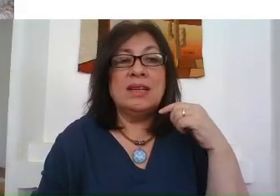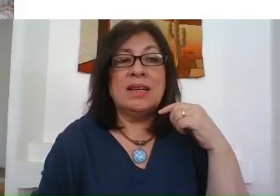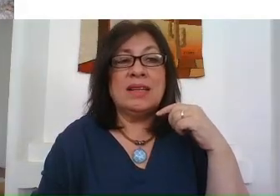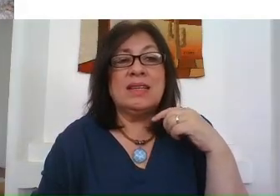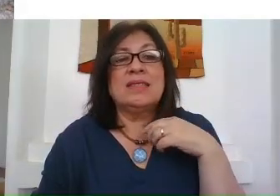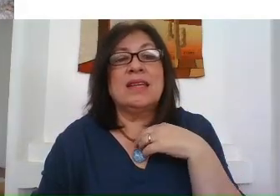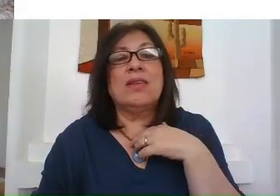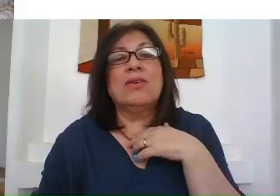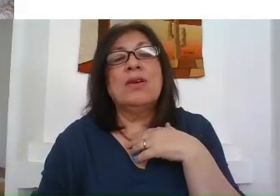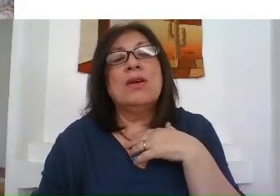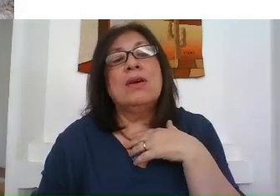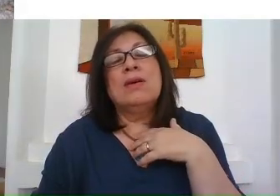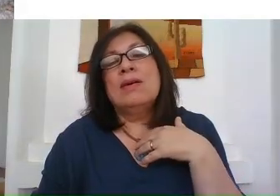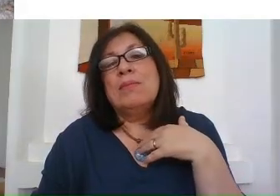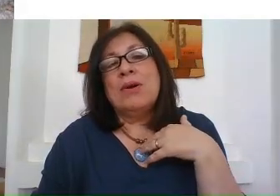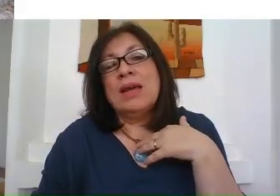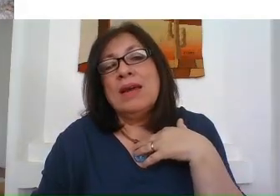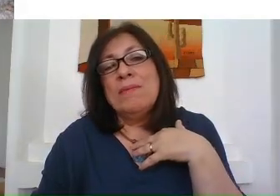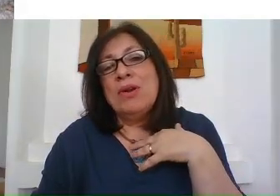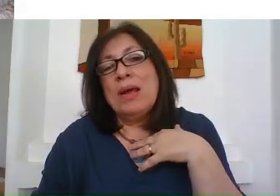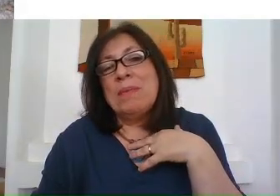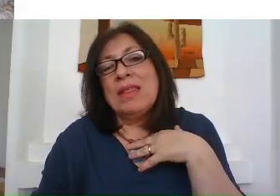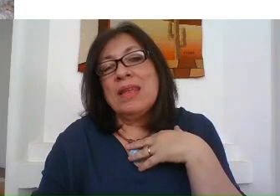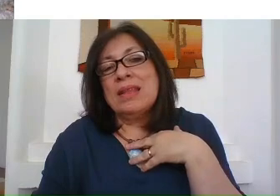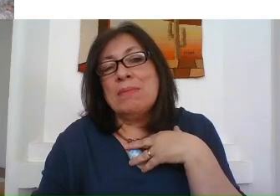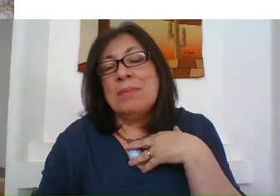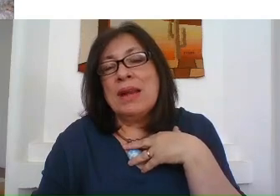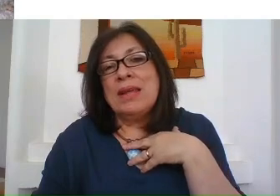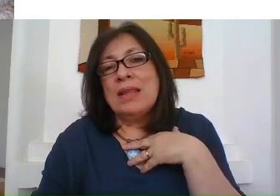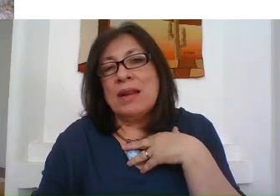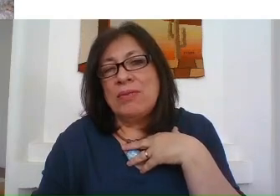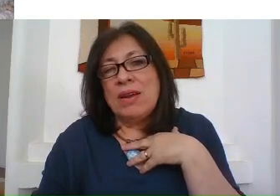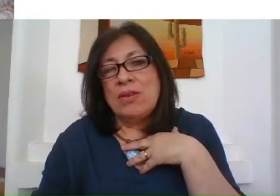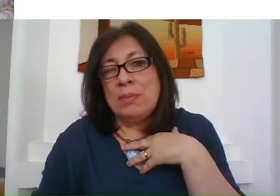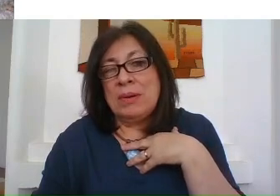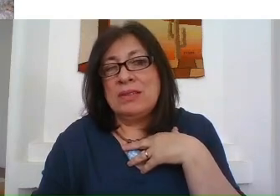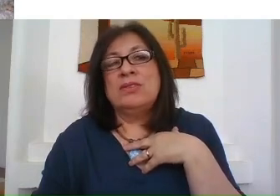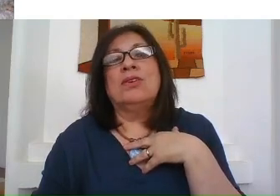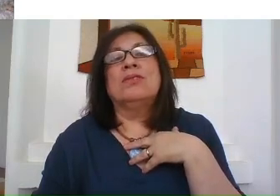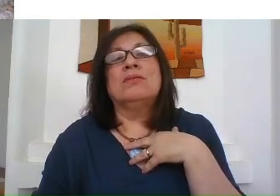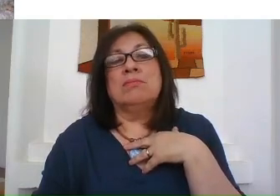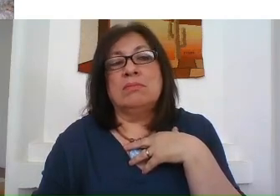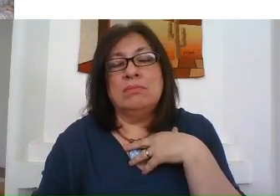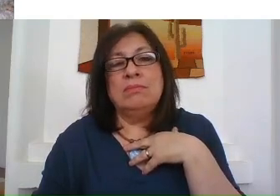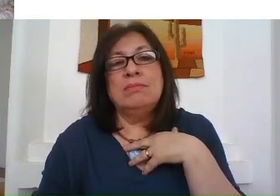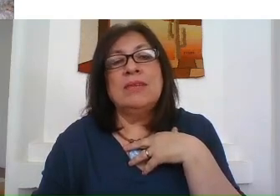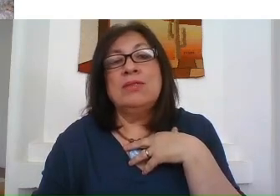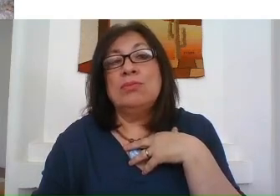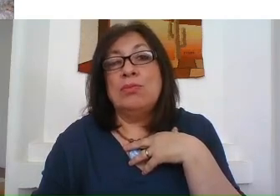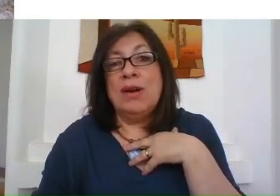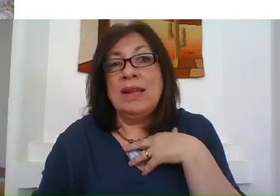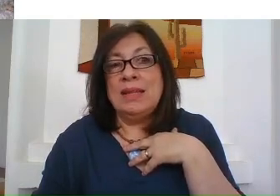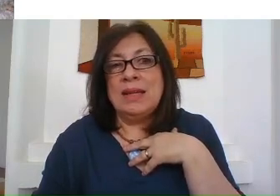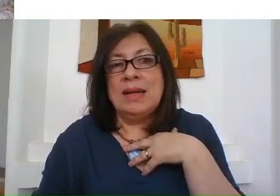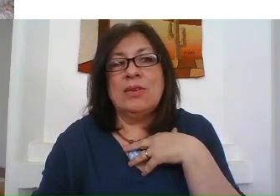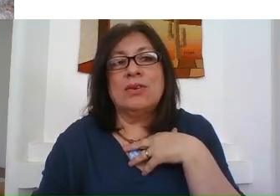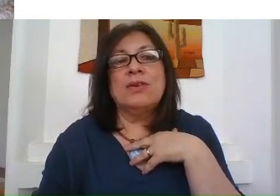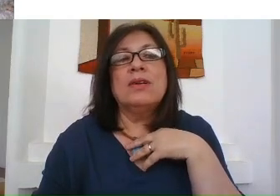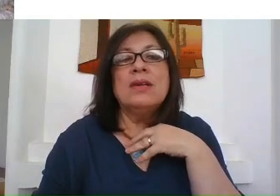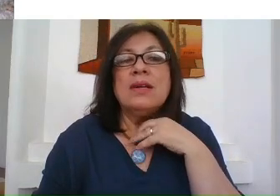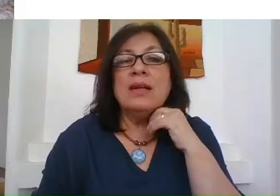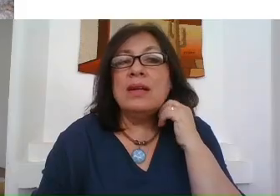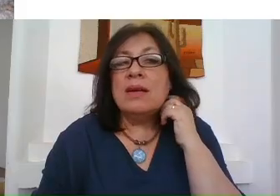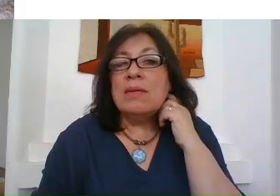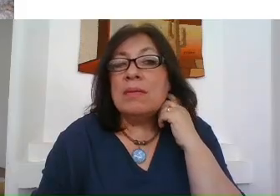psicomotor retrasado. Por ejemplo, la pérdida temprana del reflejo de prehensión. Es un buen